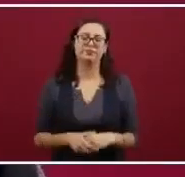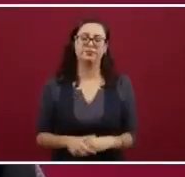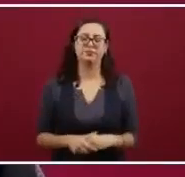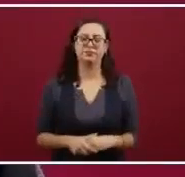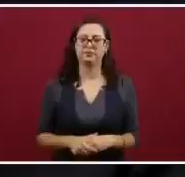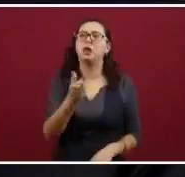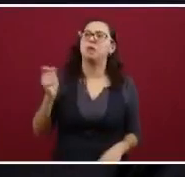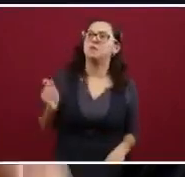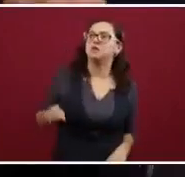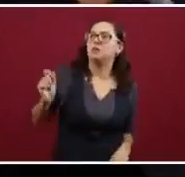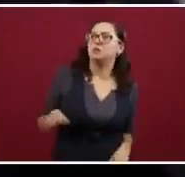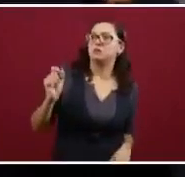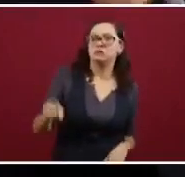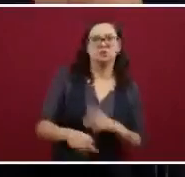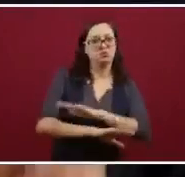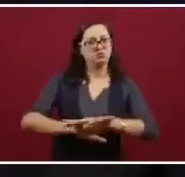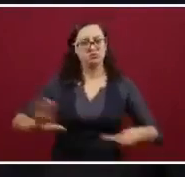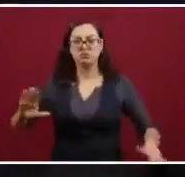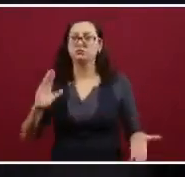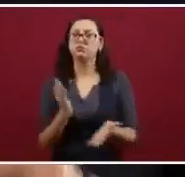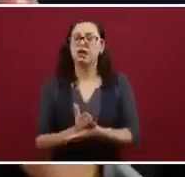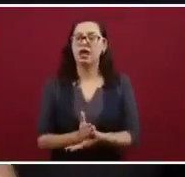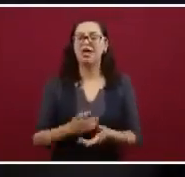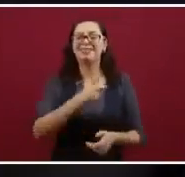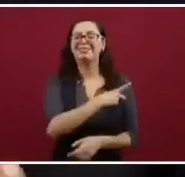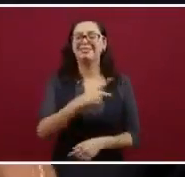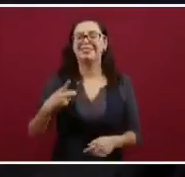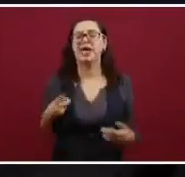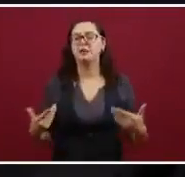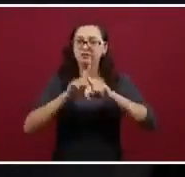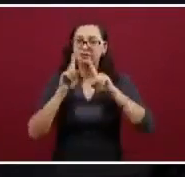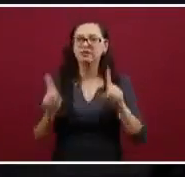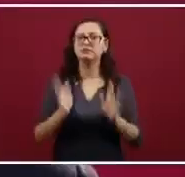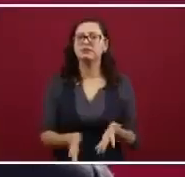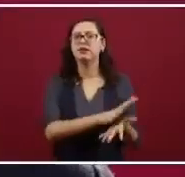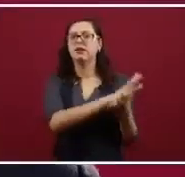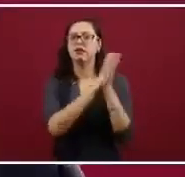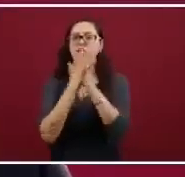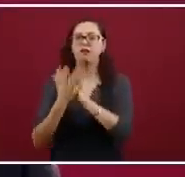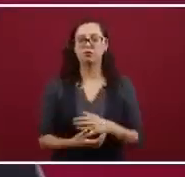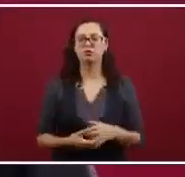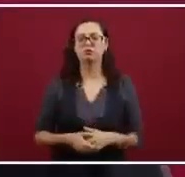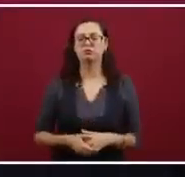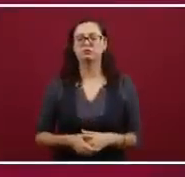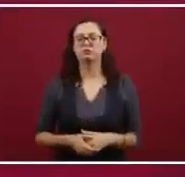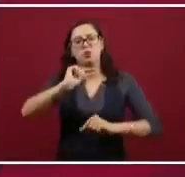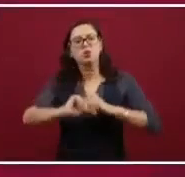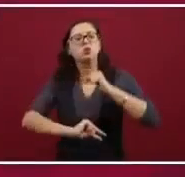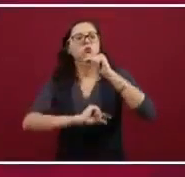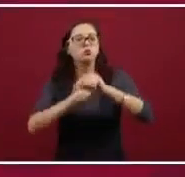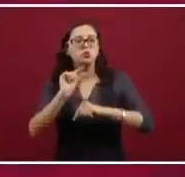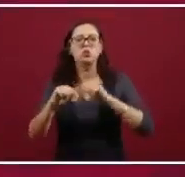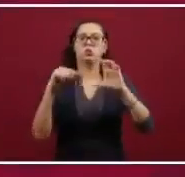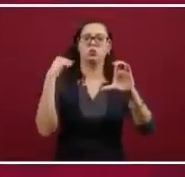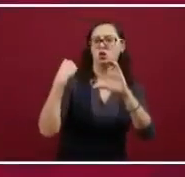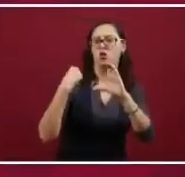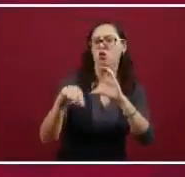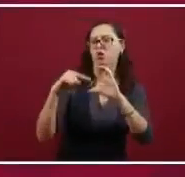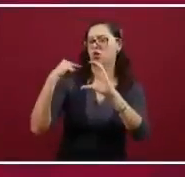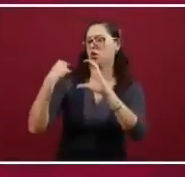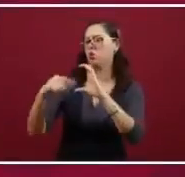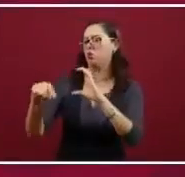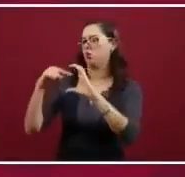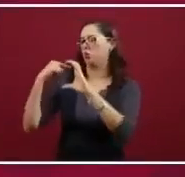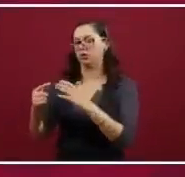Son inercias. Entonces, que vayan entendiendo, esto ya cambió. Entonces, estoy enviando avisos por correo electrónico,